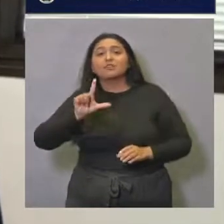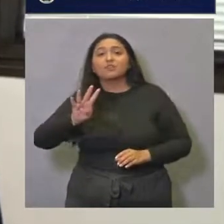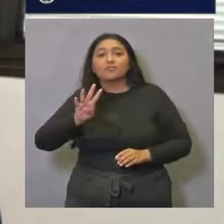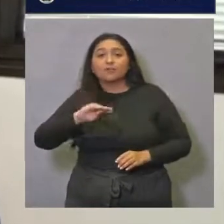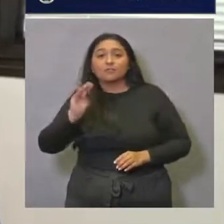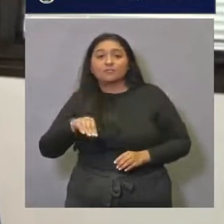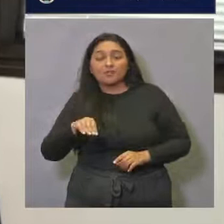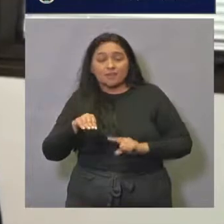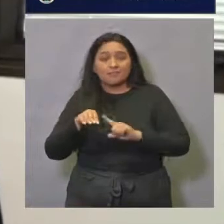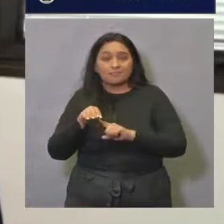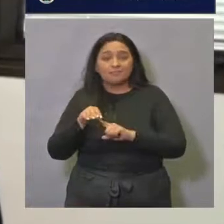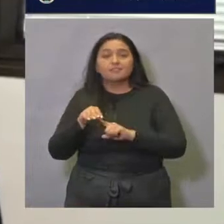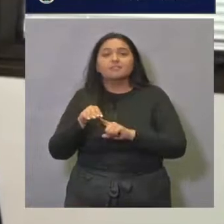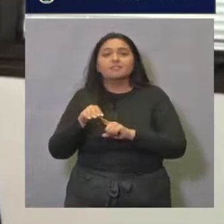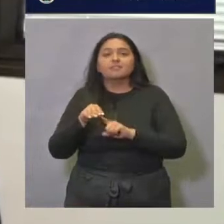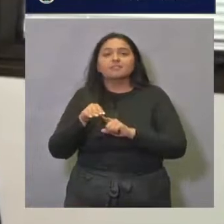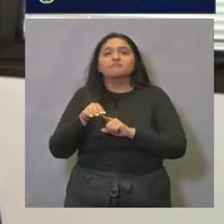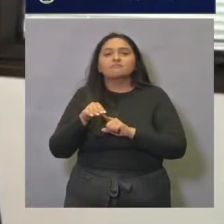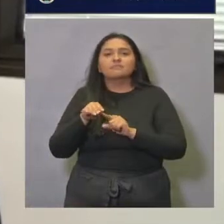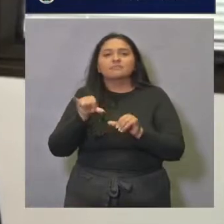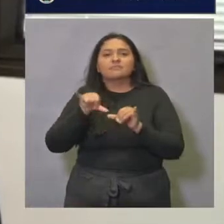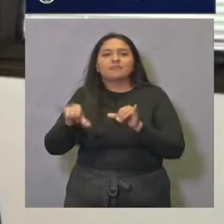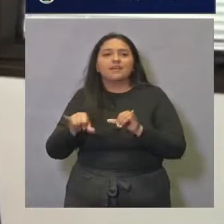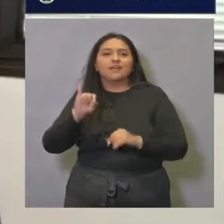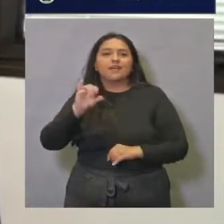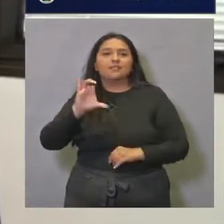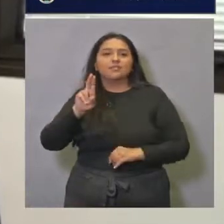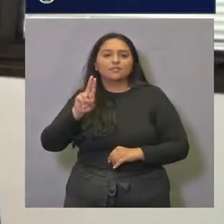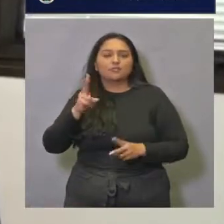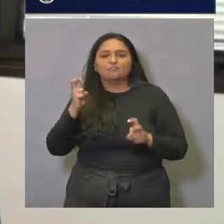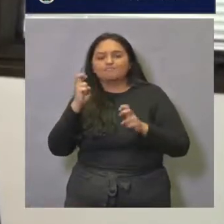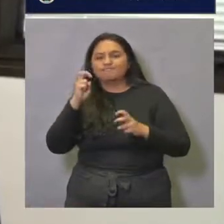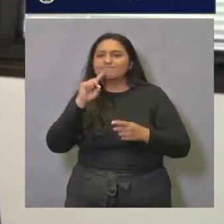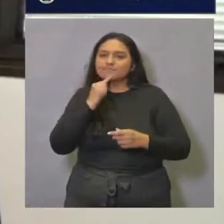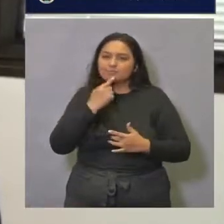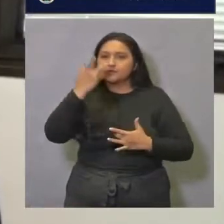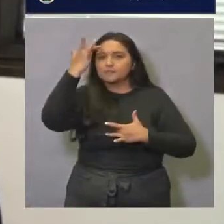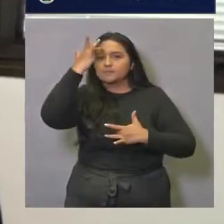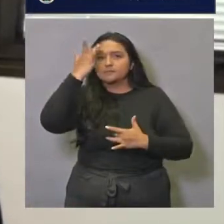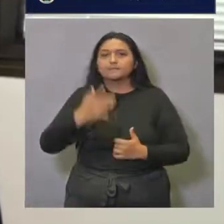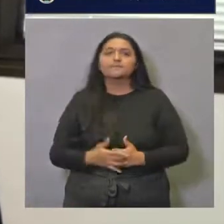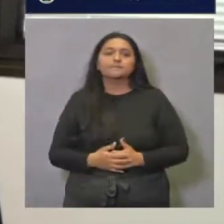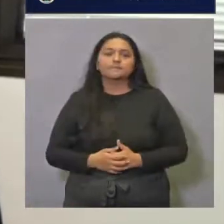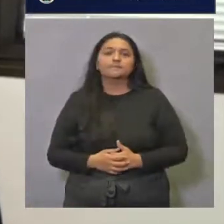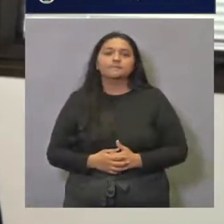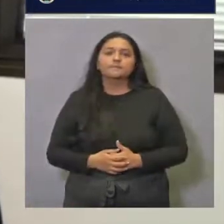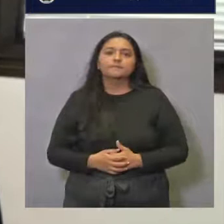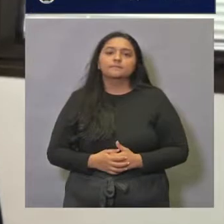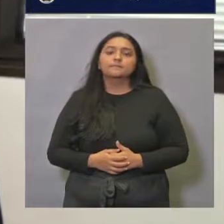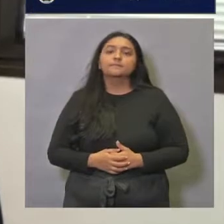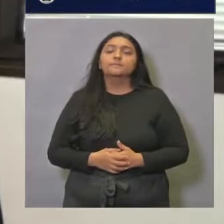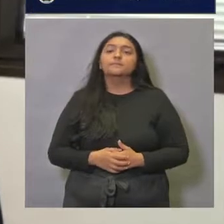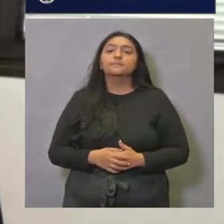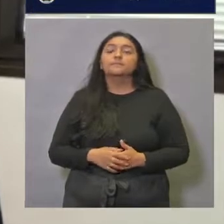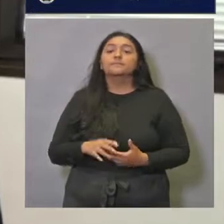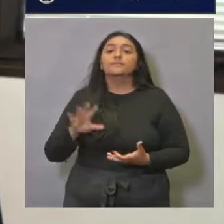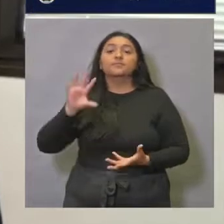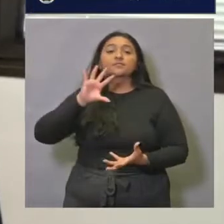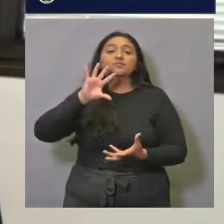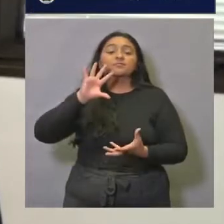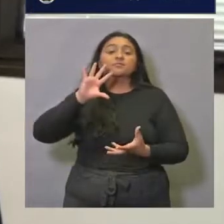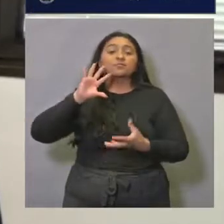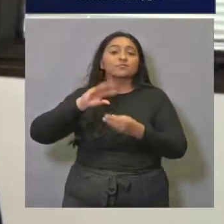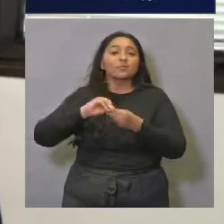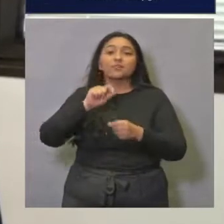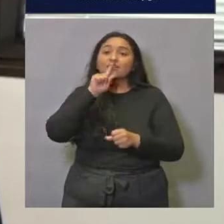las personas que están hospitalizadas se encuentran en unidades de cuidados intensivos. El total de casos confirmados en